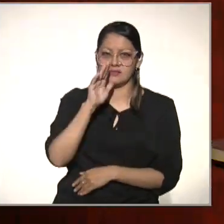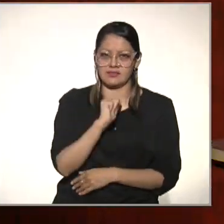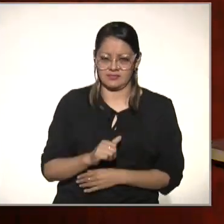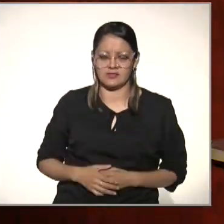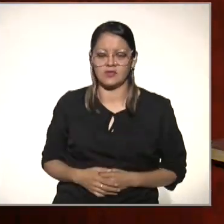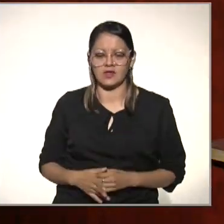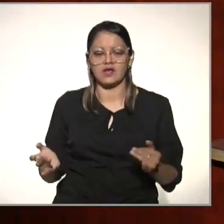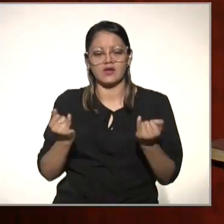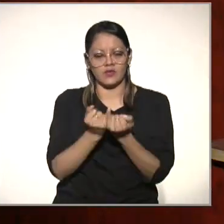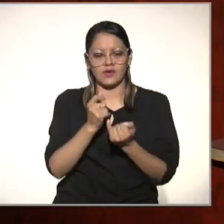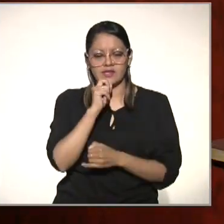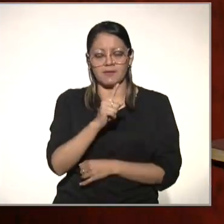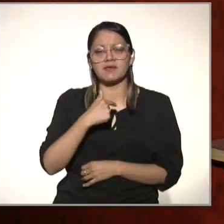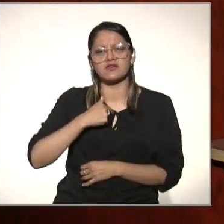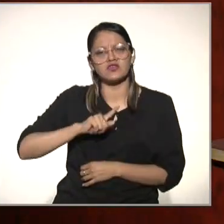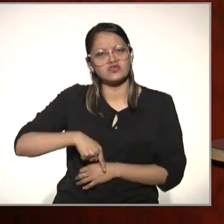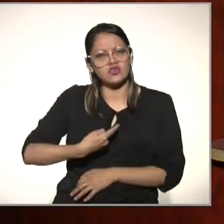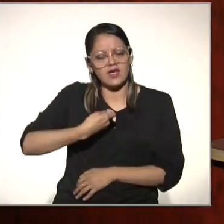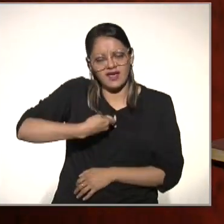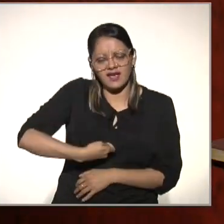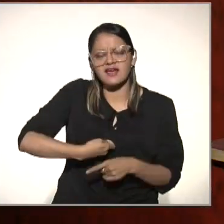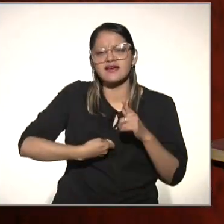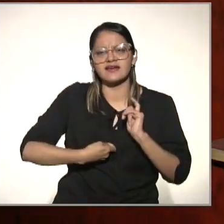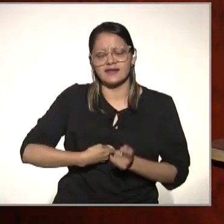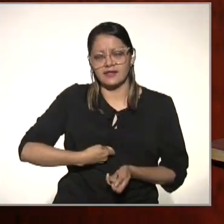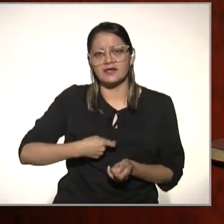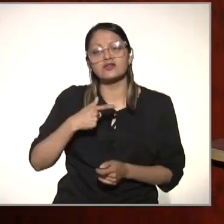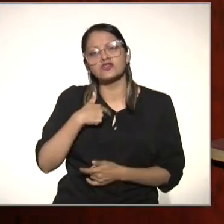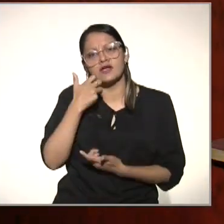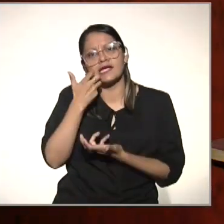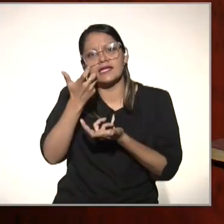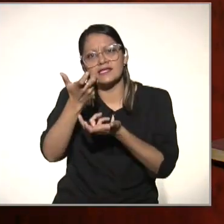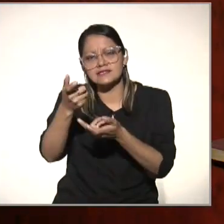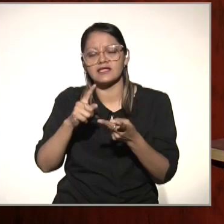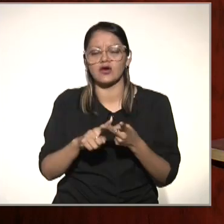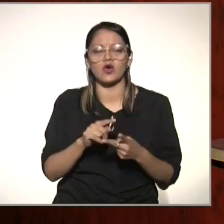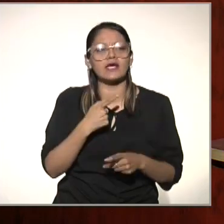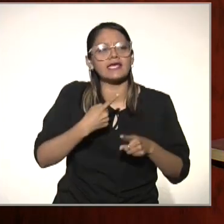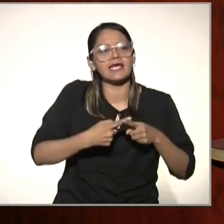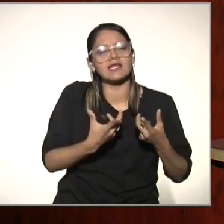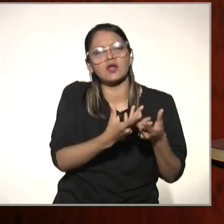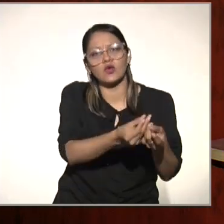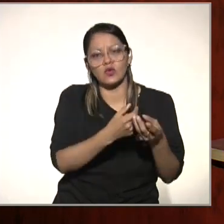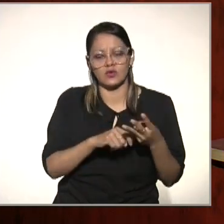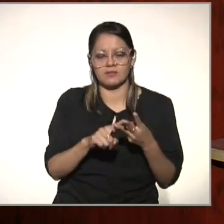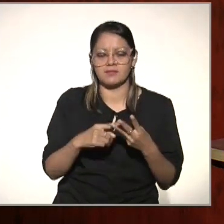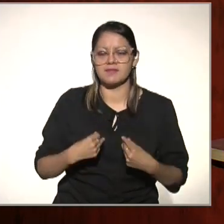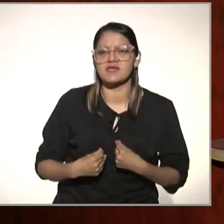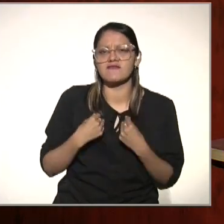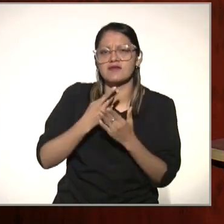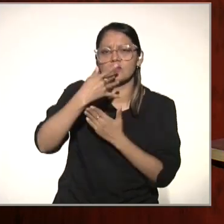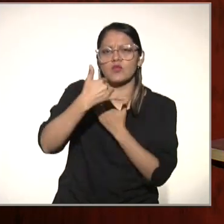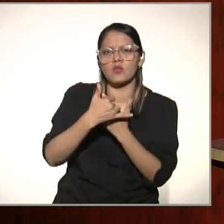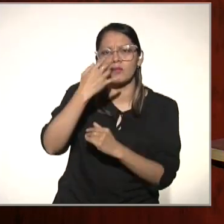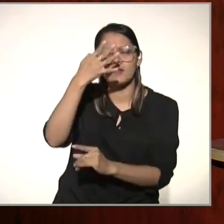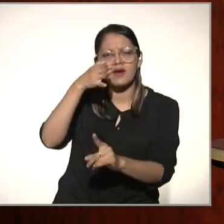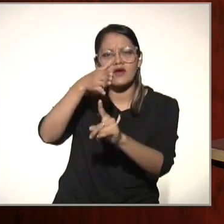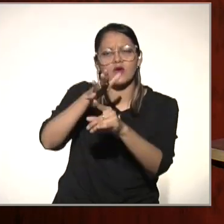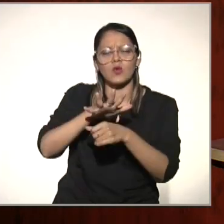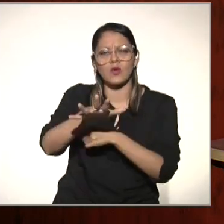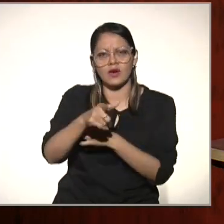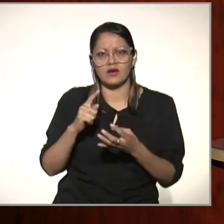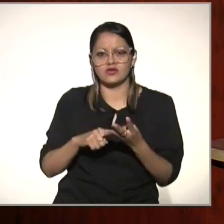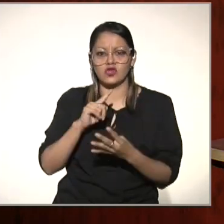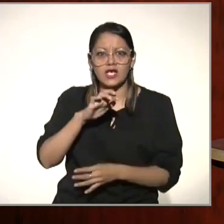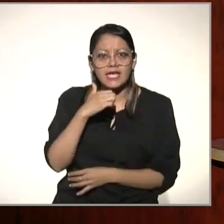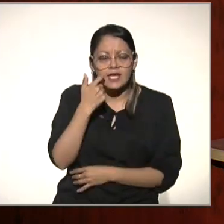y parte de saber quién soy implica qué deseo, con quién deseo, cuál es mi proyecto de vida, qué es lo que yo asumo para mí, qué es lo que yo